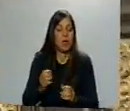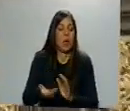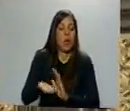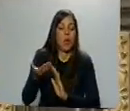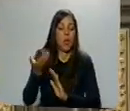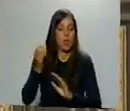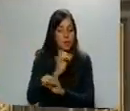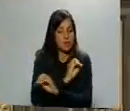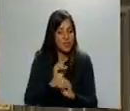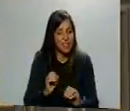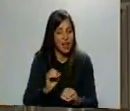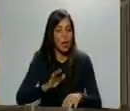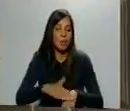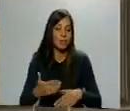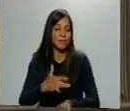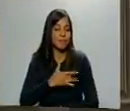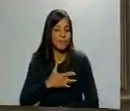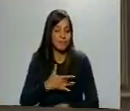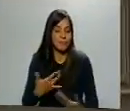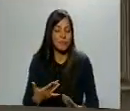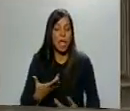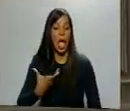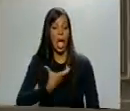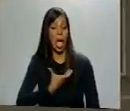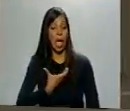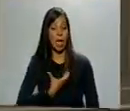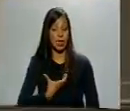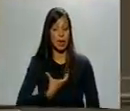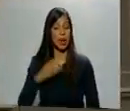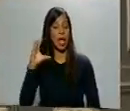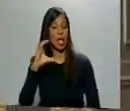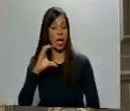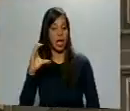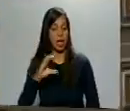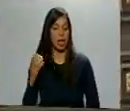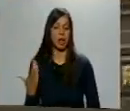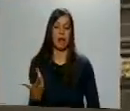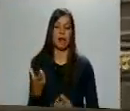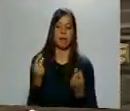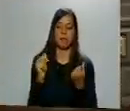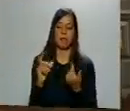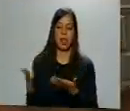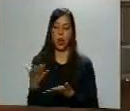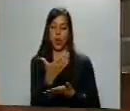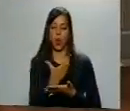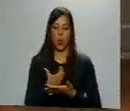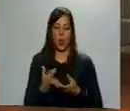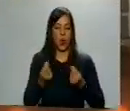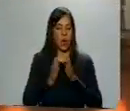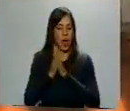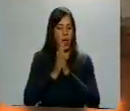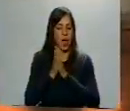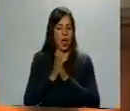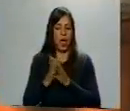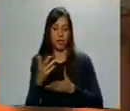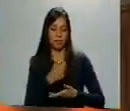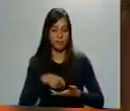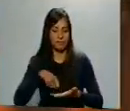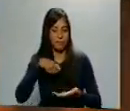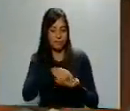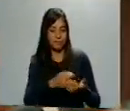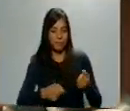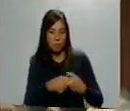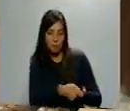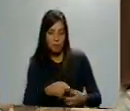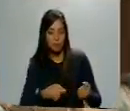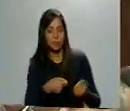año, porque lamentablemente un alcalde irresponsable utilizó los recursos que hay en esa alcaldía para estar conspirando y para estar